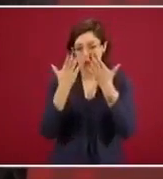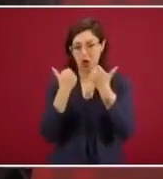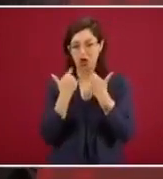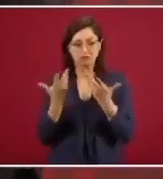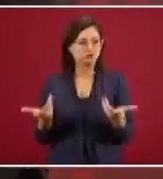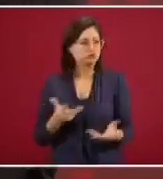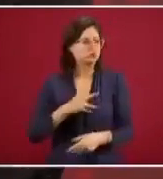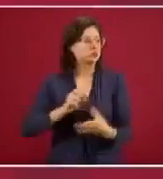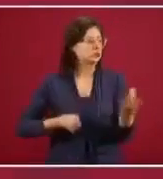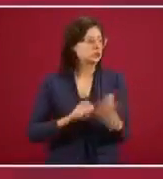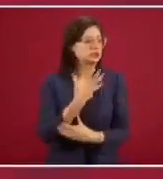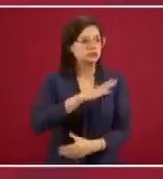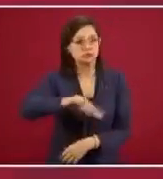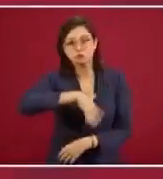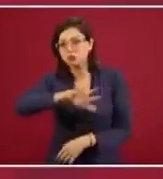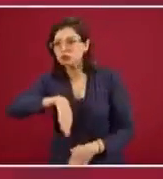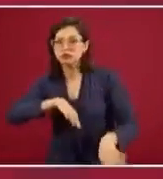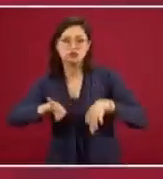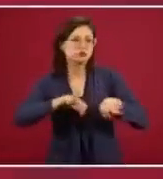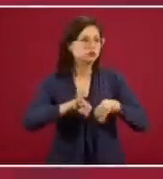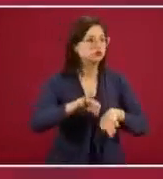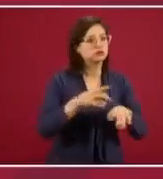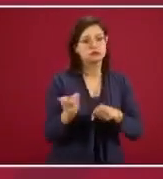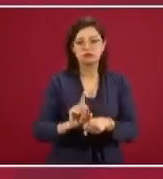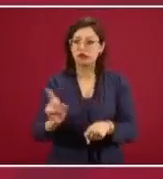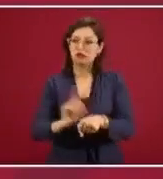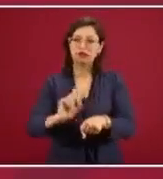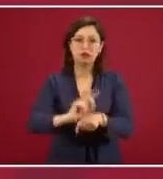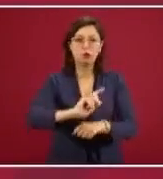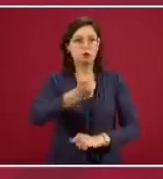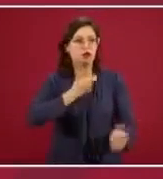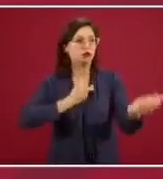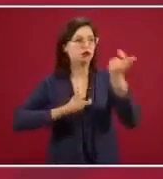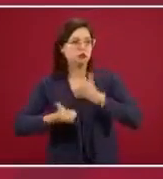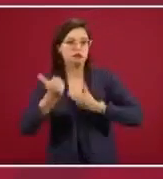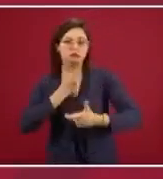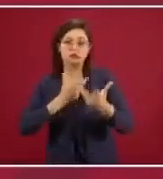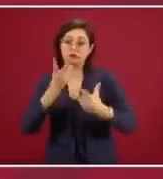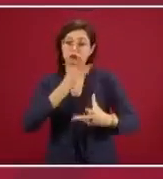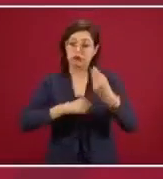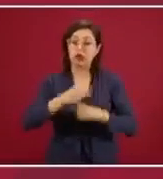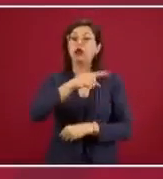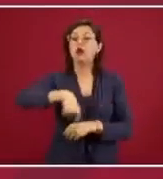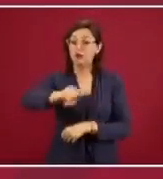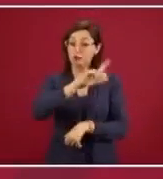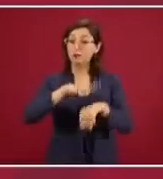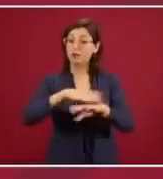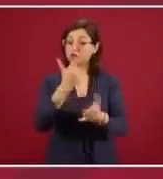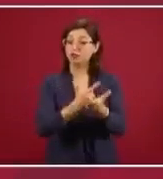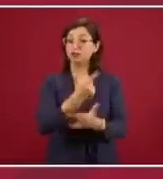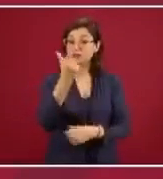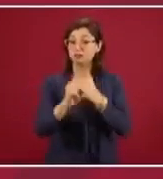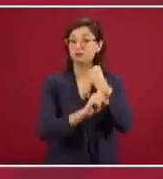que consiguen con su trabajo diario. Esos son los más perjudicados.